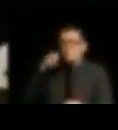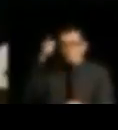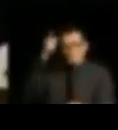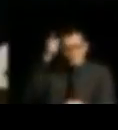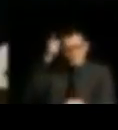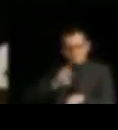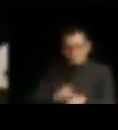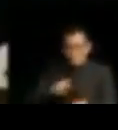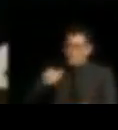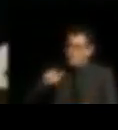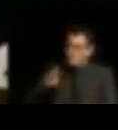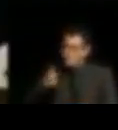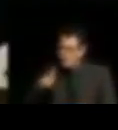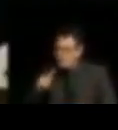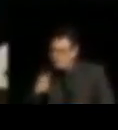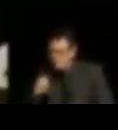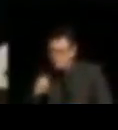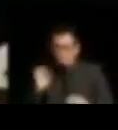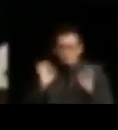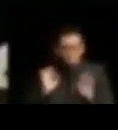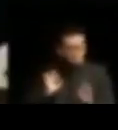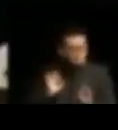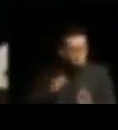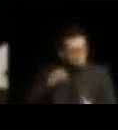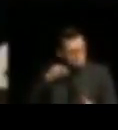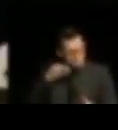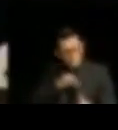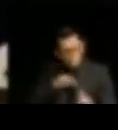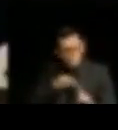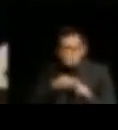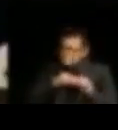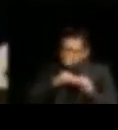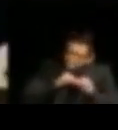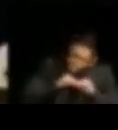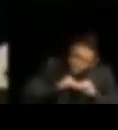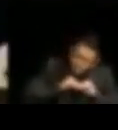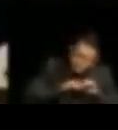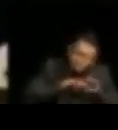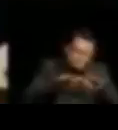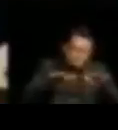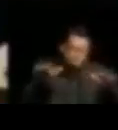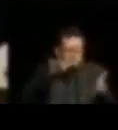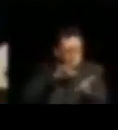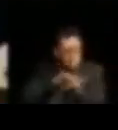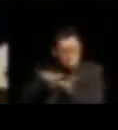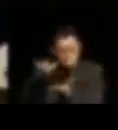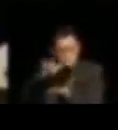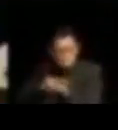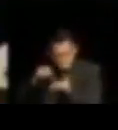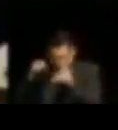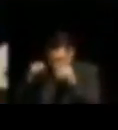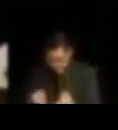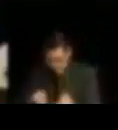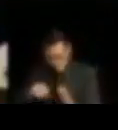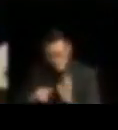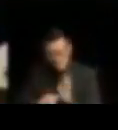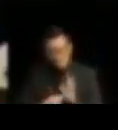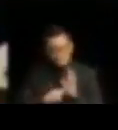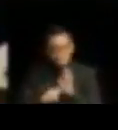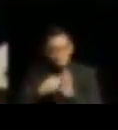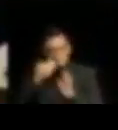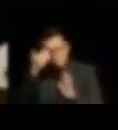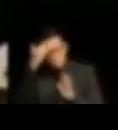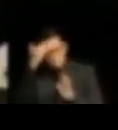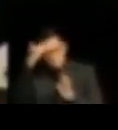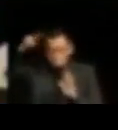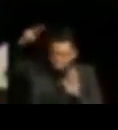Arnaut. Asimismo, ha sido un medio en el que nos hemos apoyado como herramienta para dar a